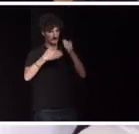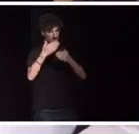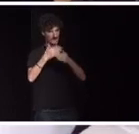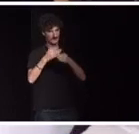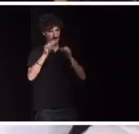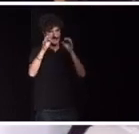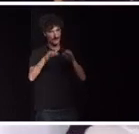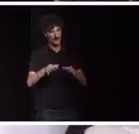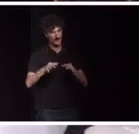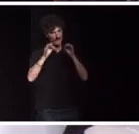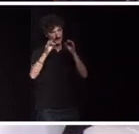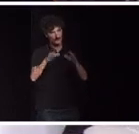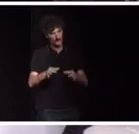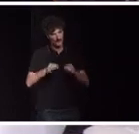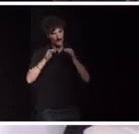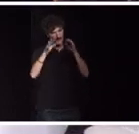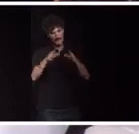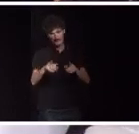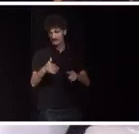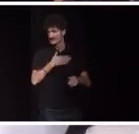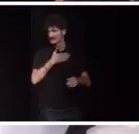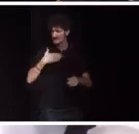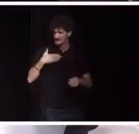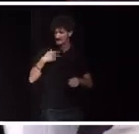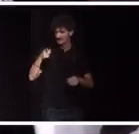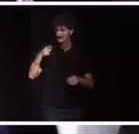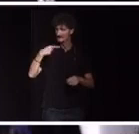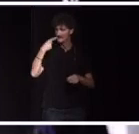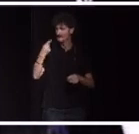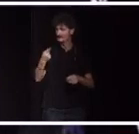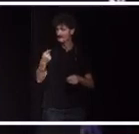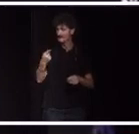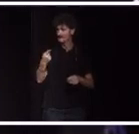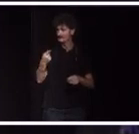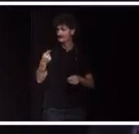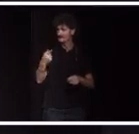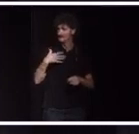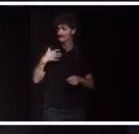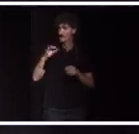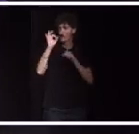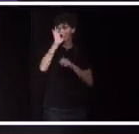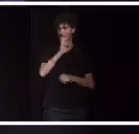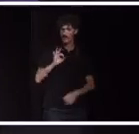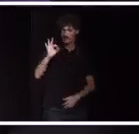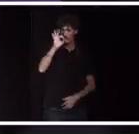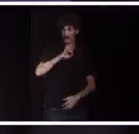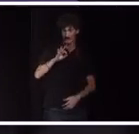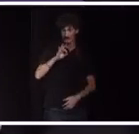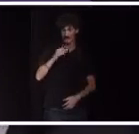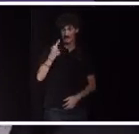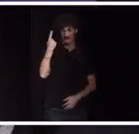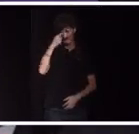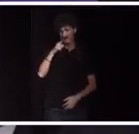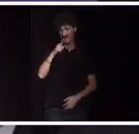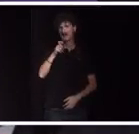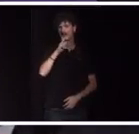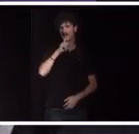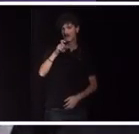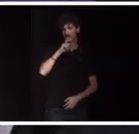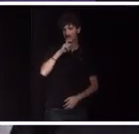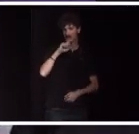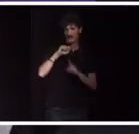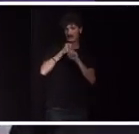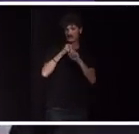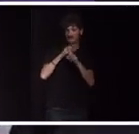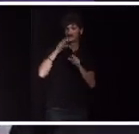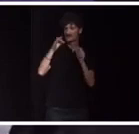país, que todo siga igual, evidentemente, pues Podemos les estorba. Les estorba